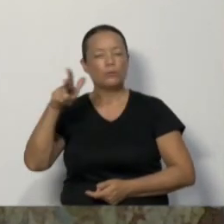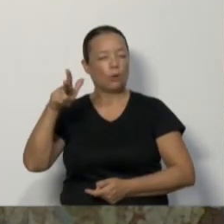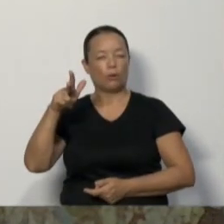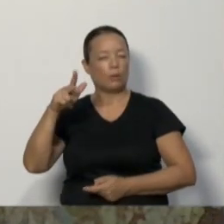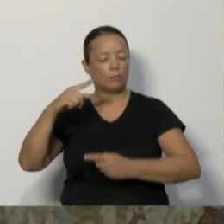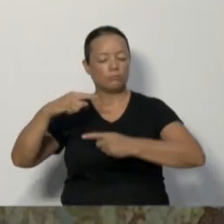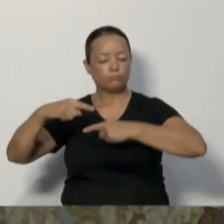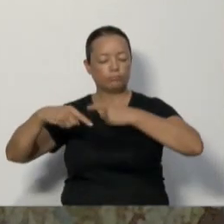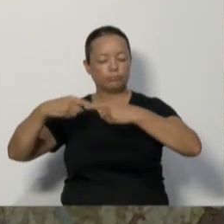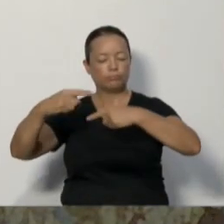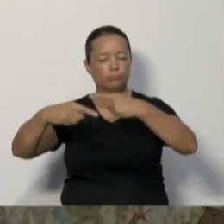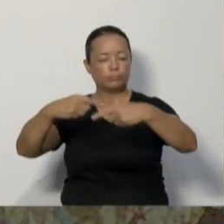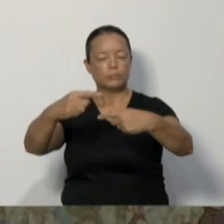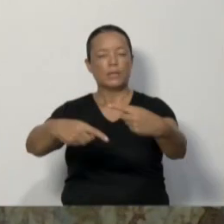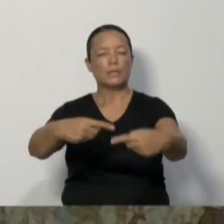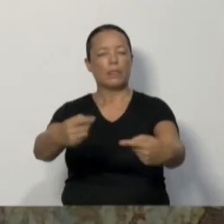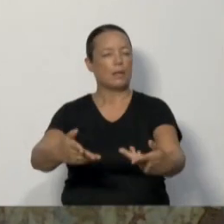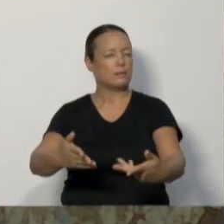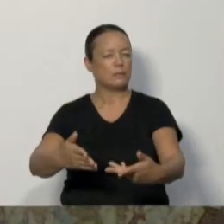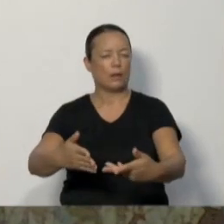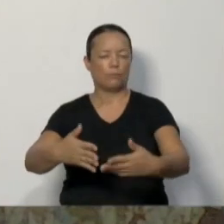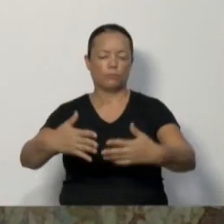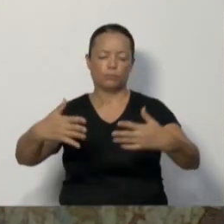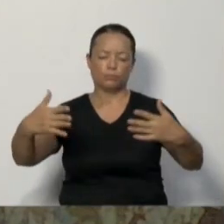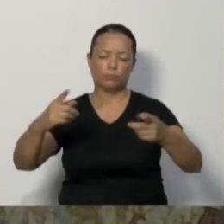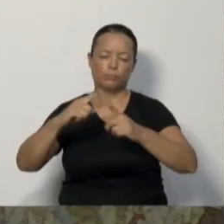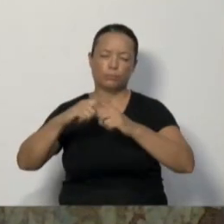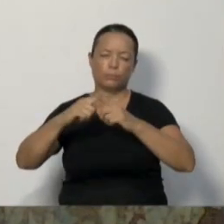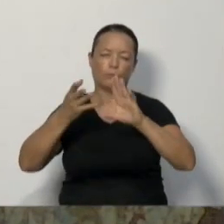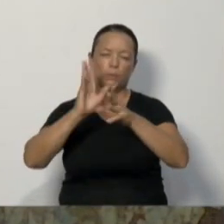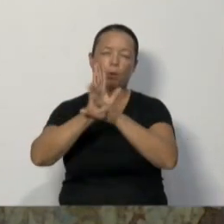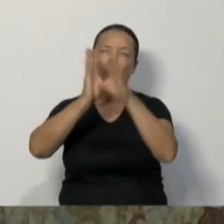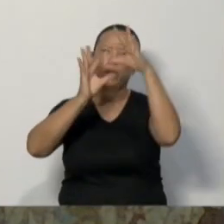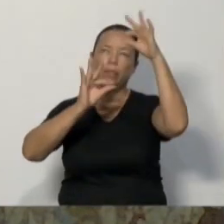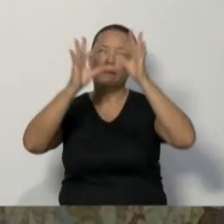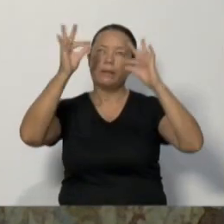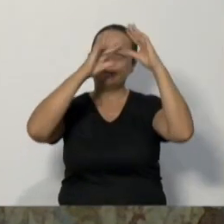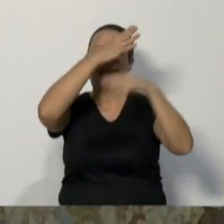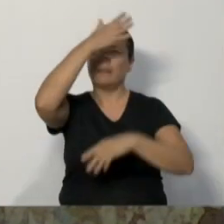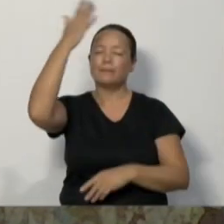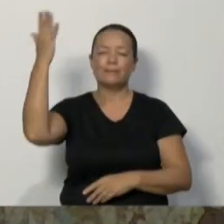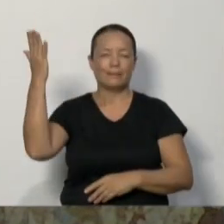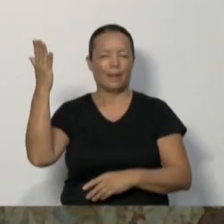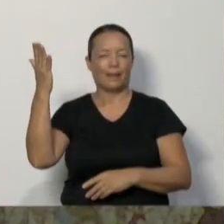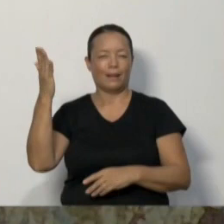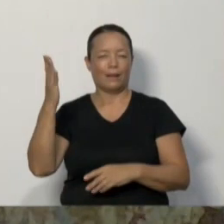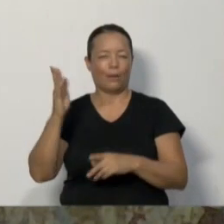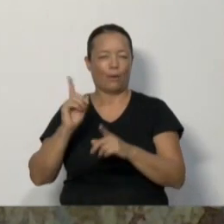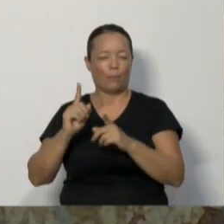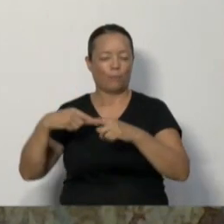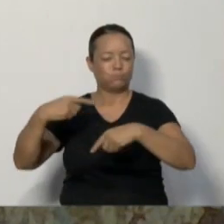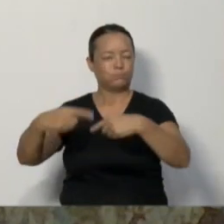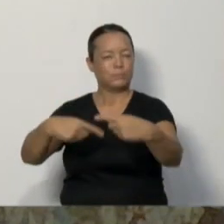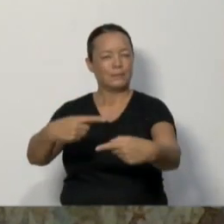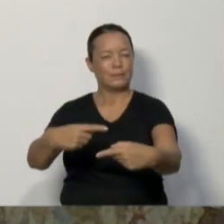bendiciones y multiplicaré tu descendencia como las estrellas del cielo y como la arena que está